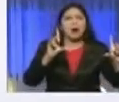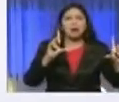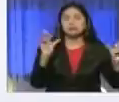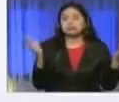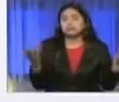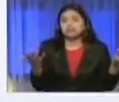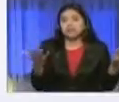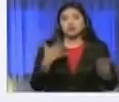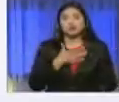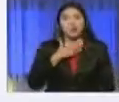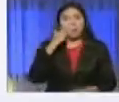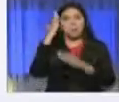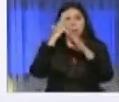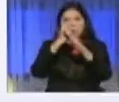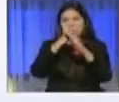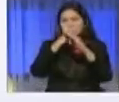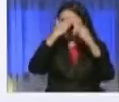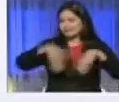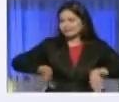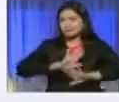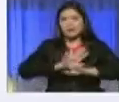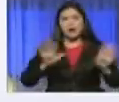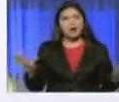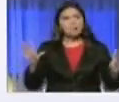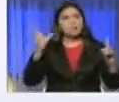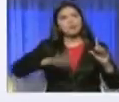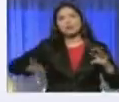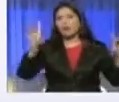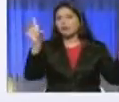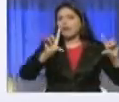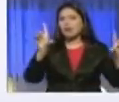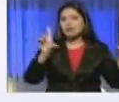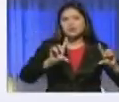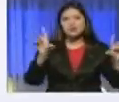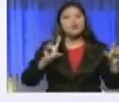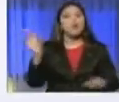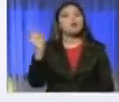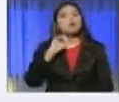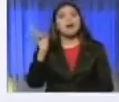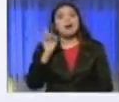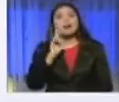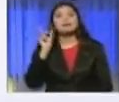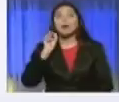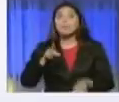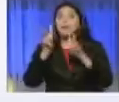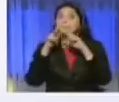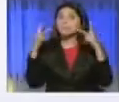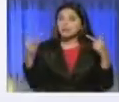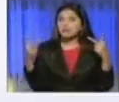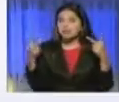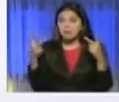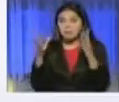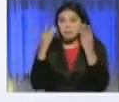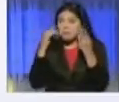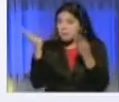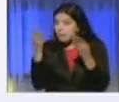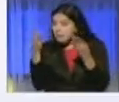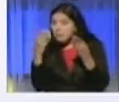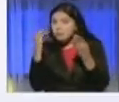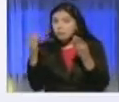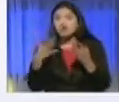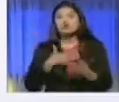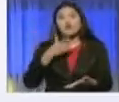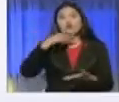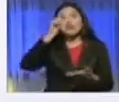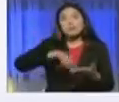Vetado, yo estoy censurado, vetado por los medios de comunicación televisivos, radiales y de prensa. Yo firmé un decreto